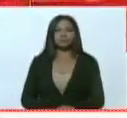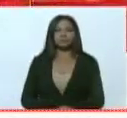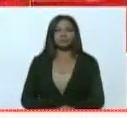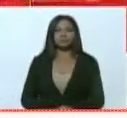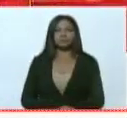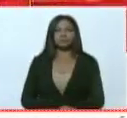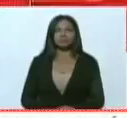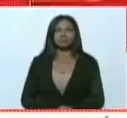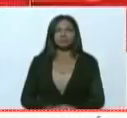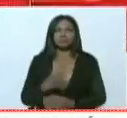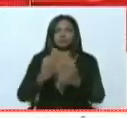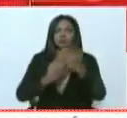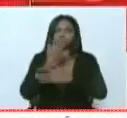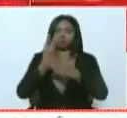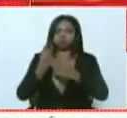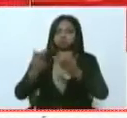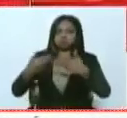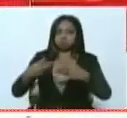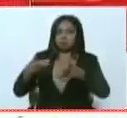Una fuente extra de ingreso, ¿verdad?